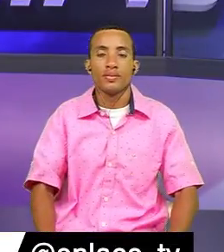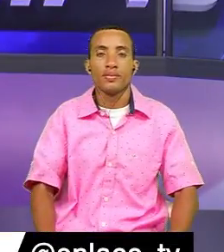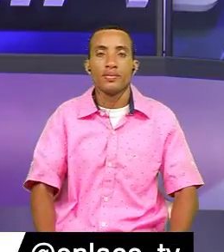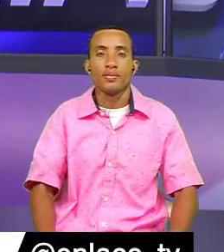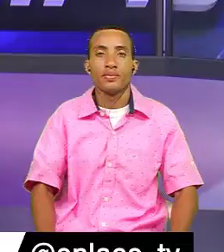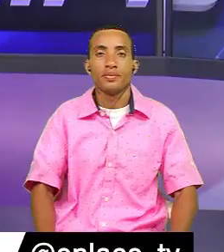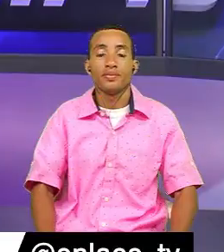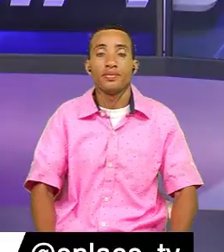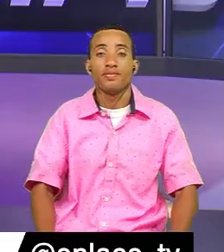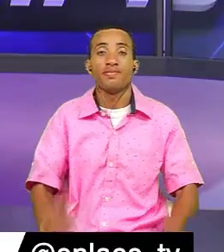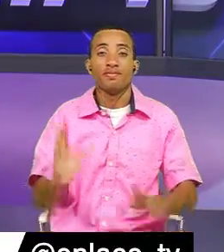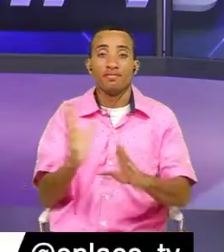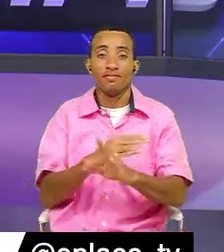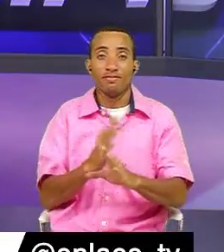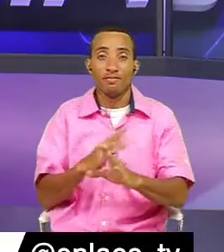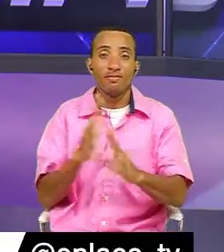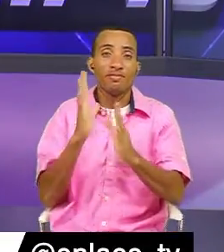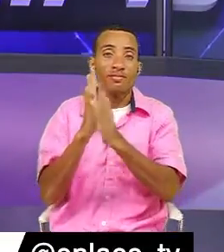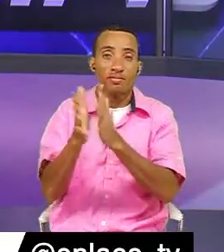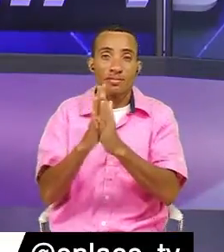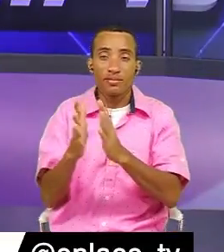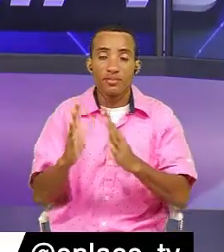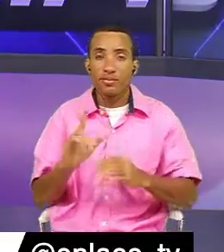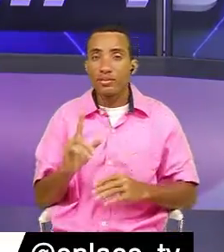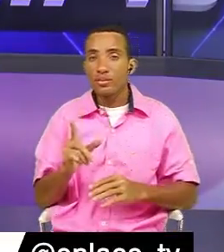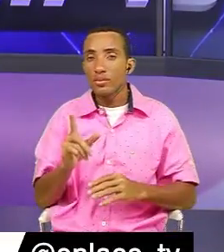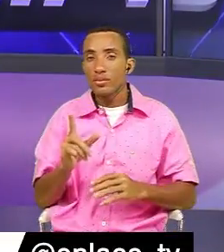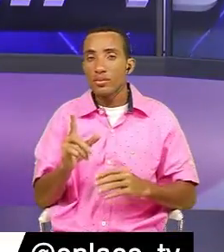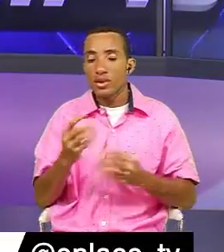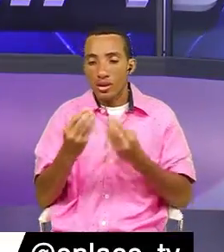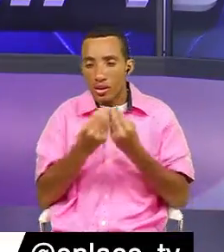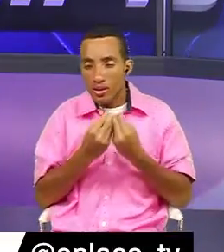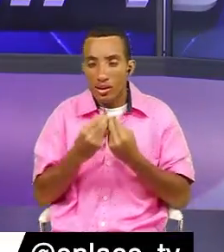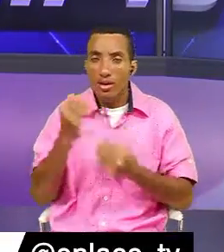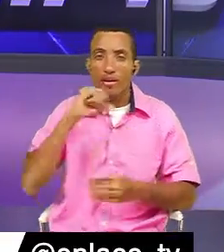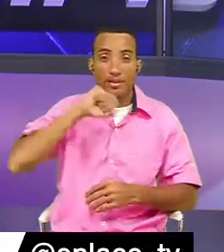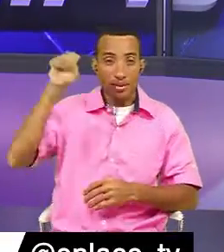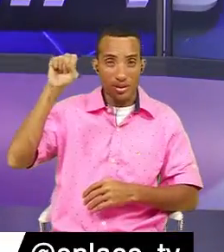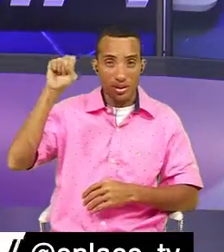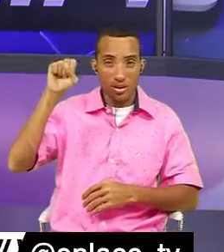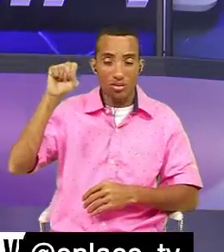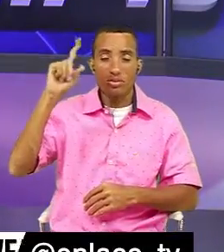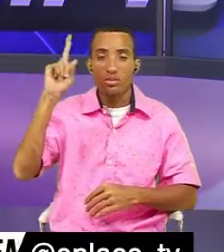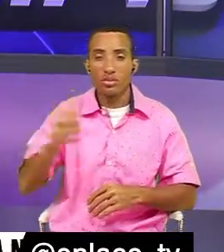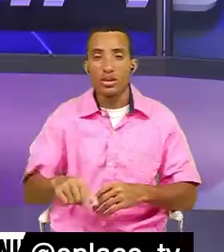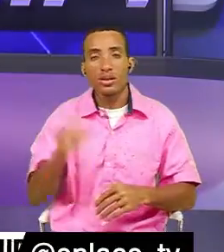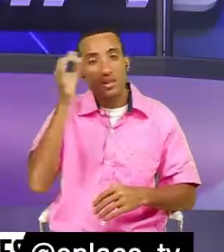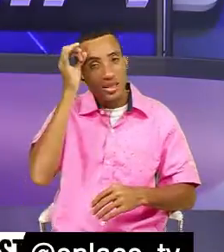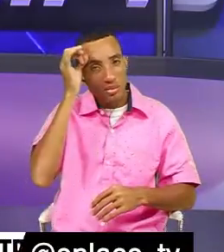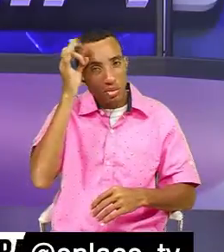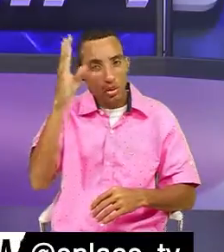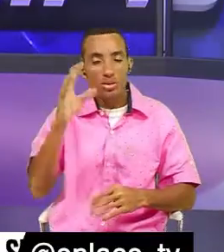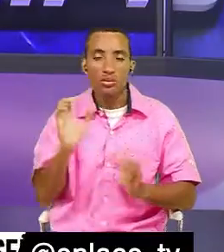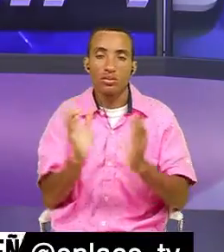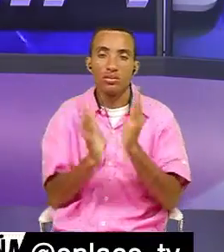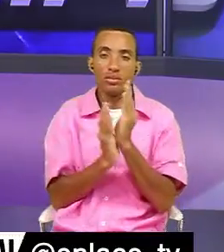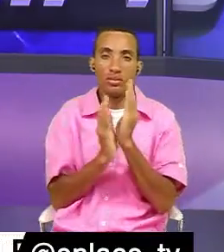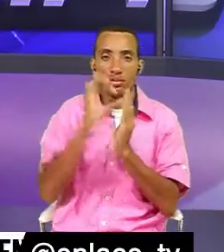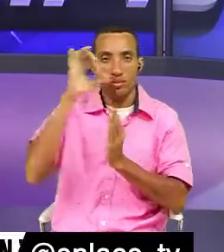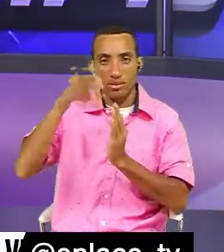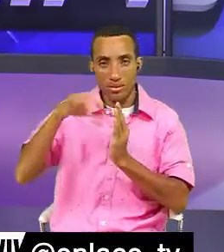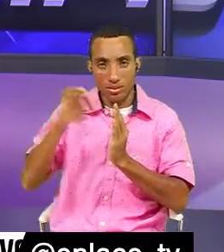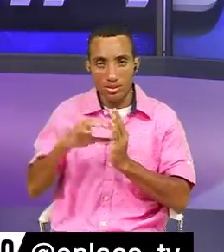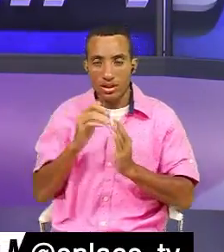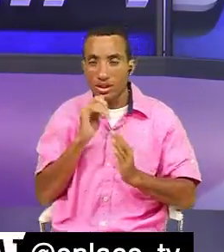Polémica se desata por anuncio del sindicato Sinaitrainal, que advierte sobre una eventual privatización de la empresa Aguas de Barranca Bermeja. El